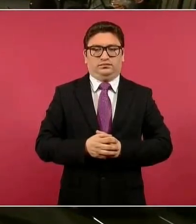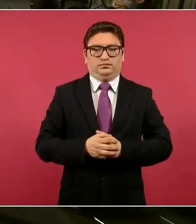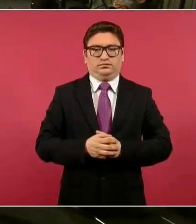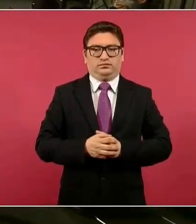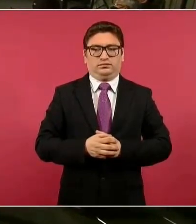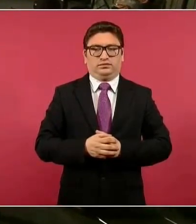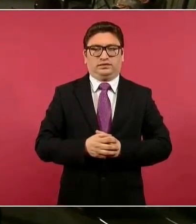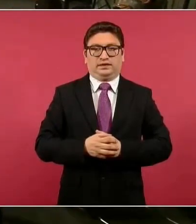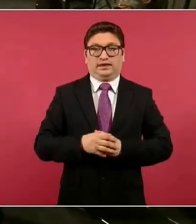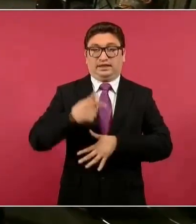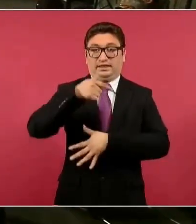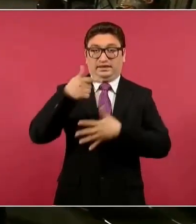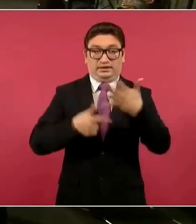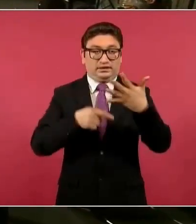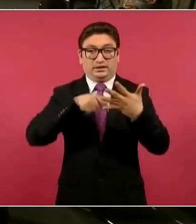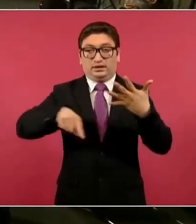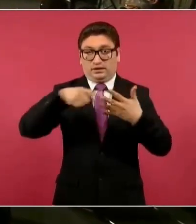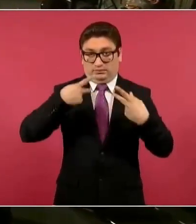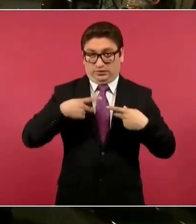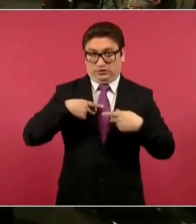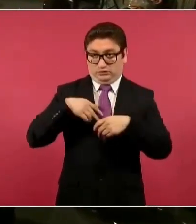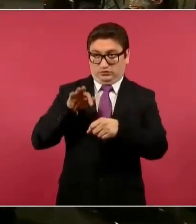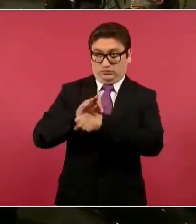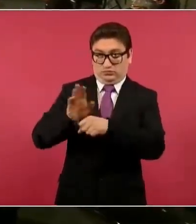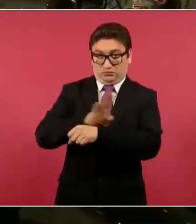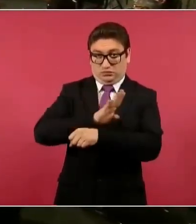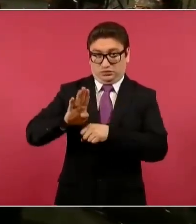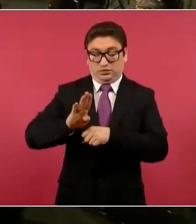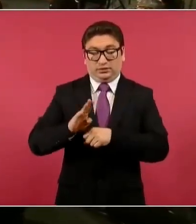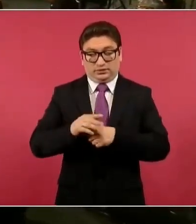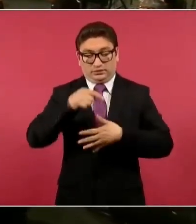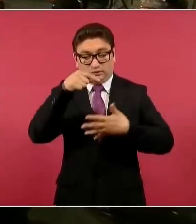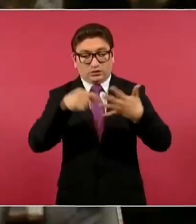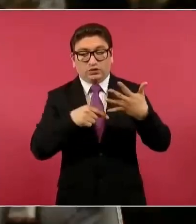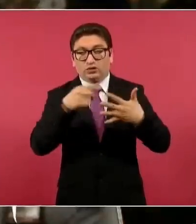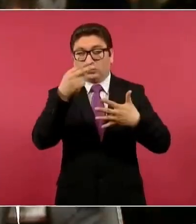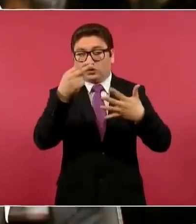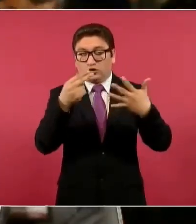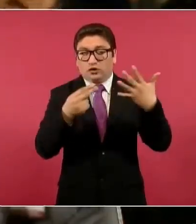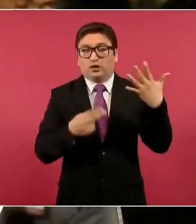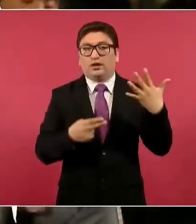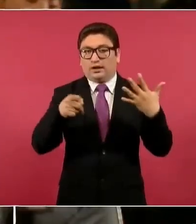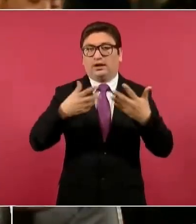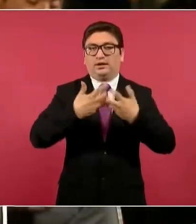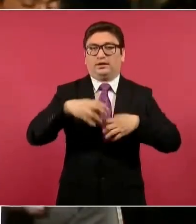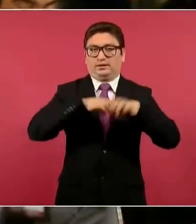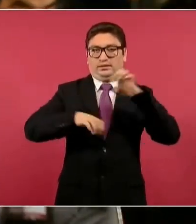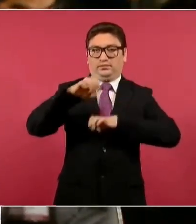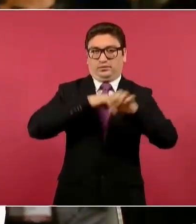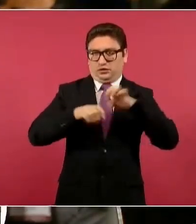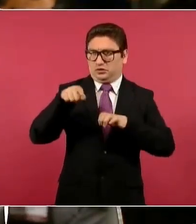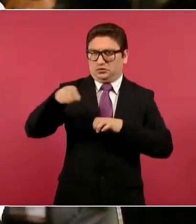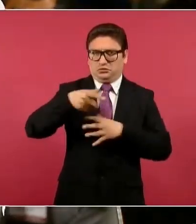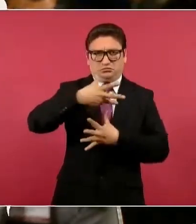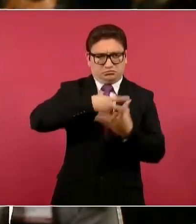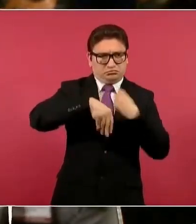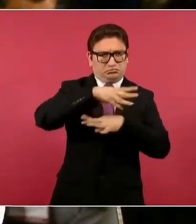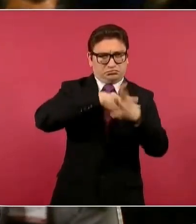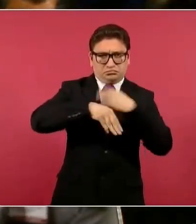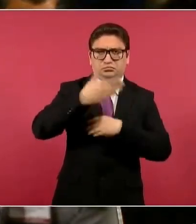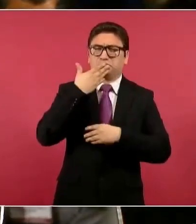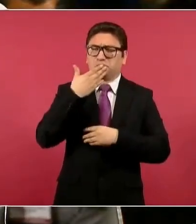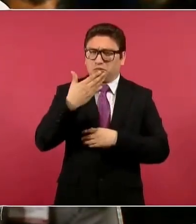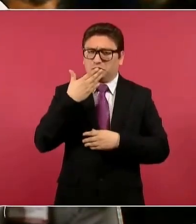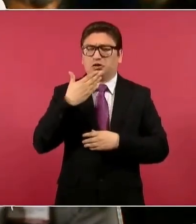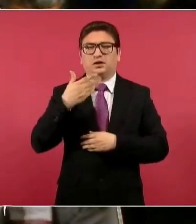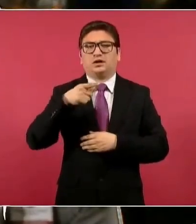En la primera lista de beneficiarios del Fobaproa están empresas con finanzas sanas que no